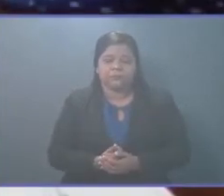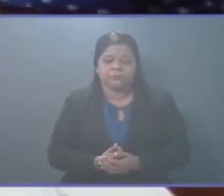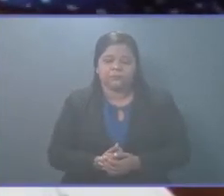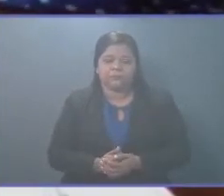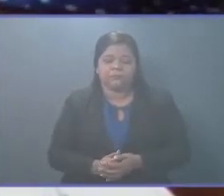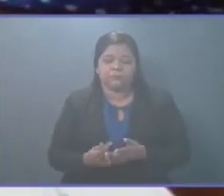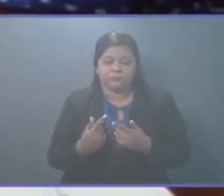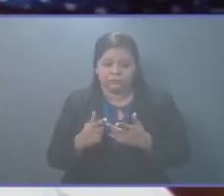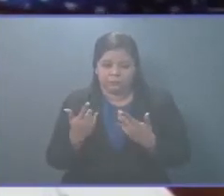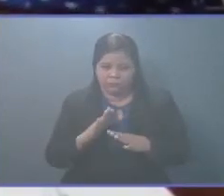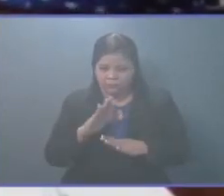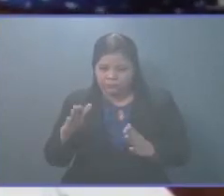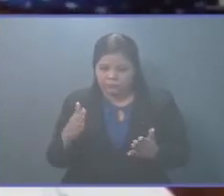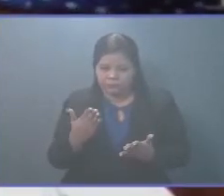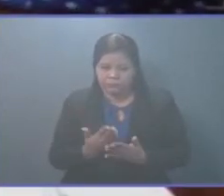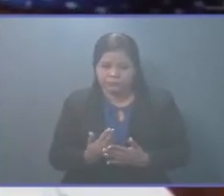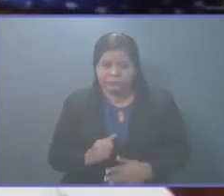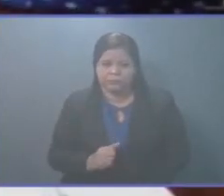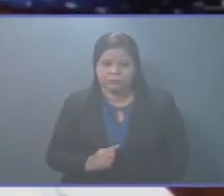Que no es lo mismo